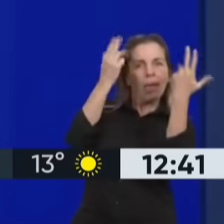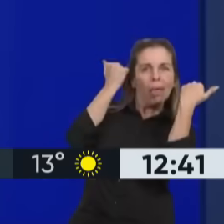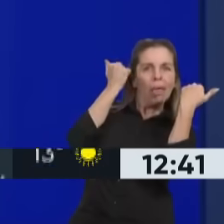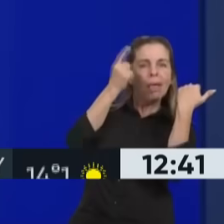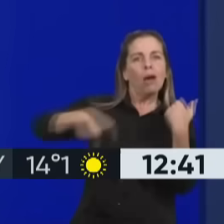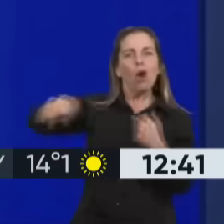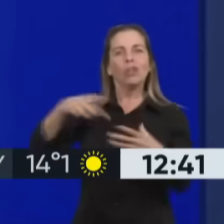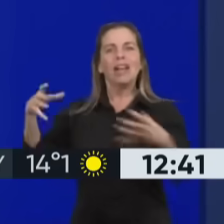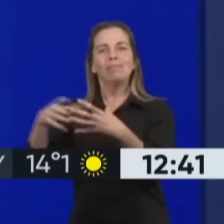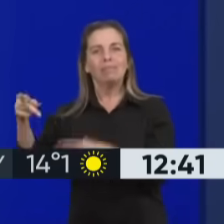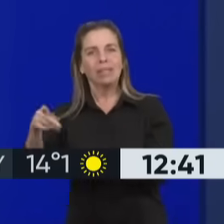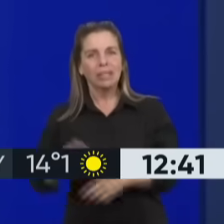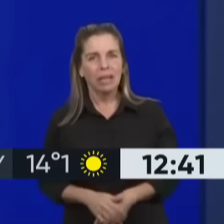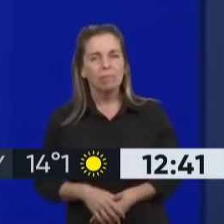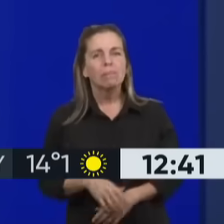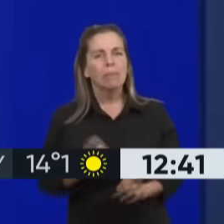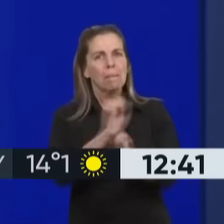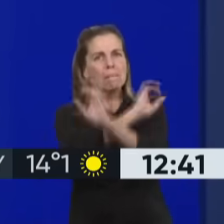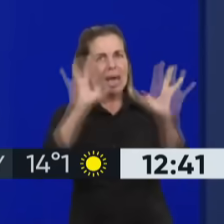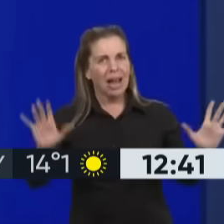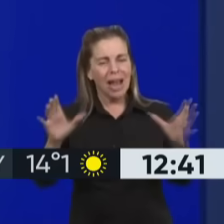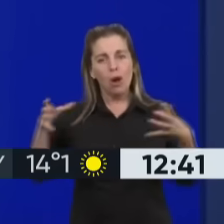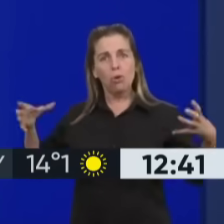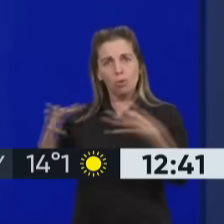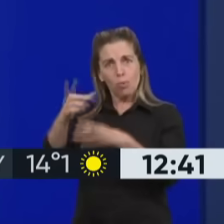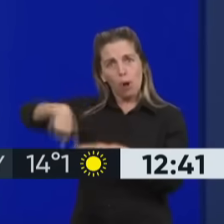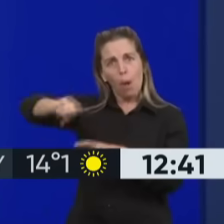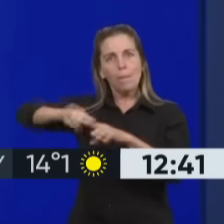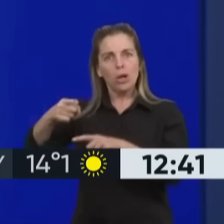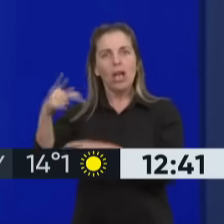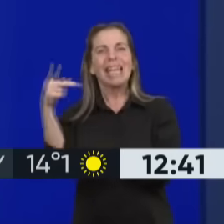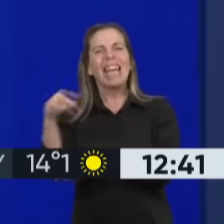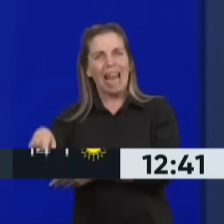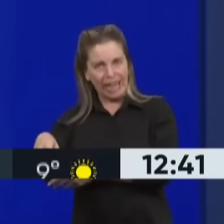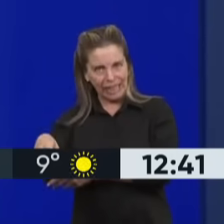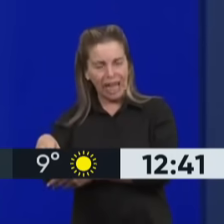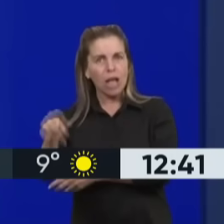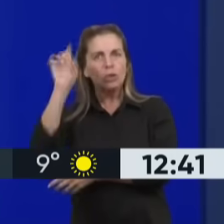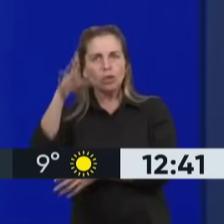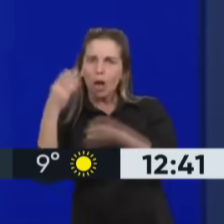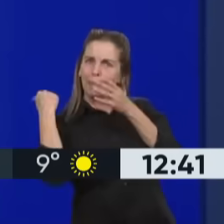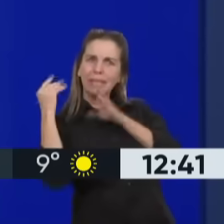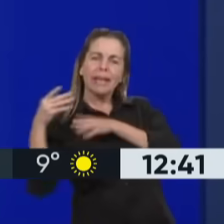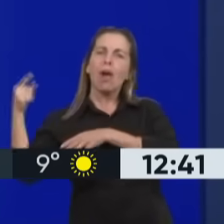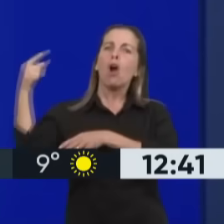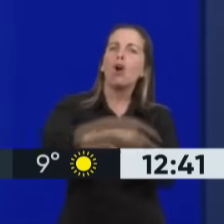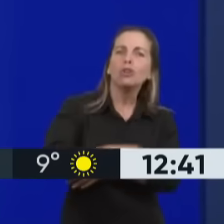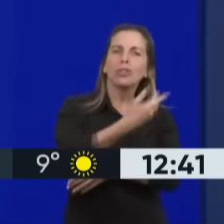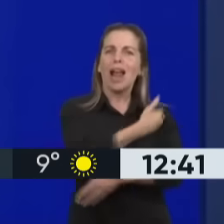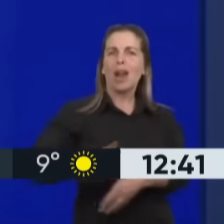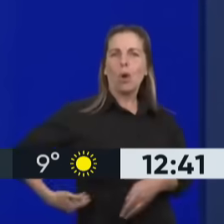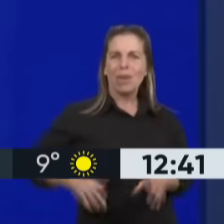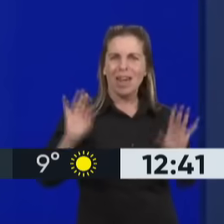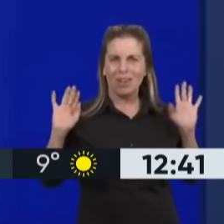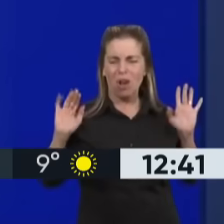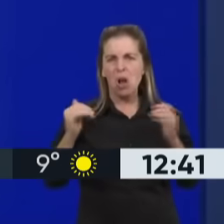una vez. Al kirchnerismo no le importa arruinarle la vida a todos los argentinos de bien, con tal de ir contra nuestra gestión. Y